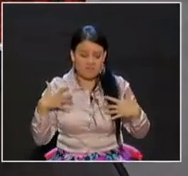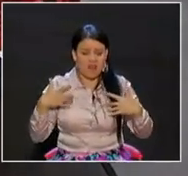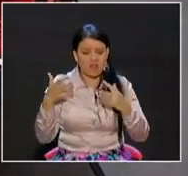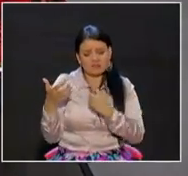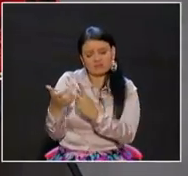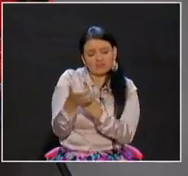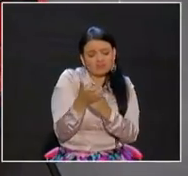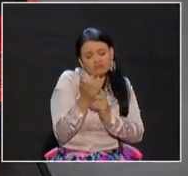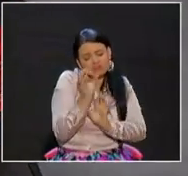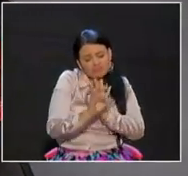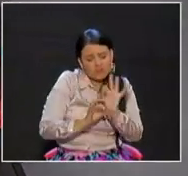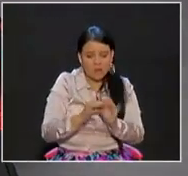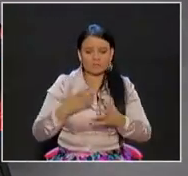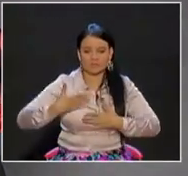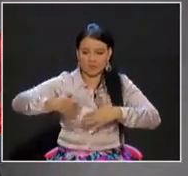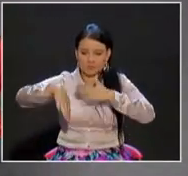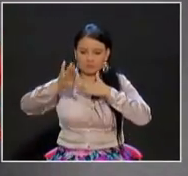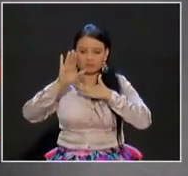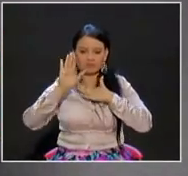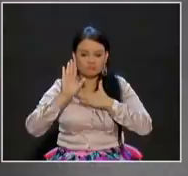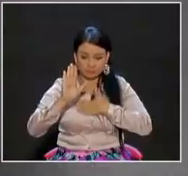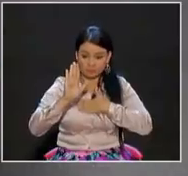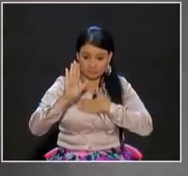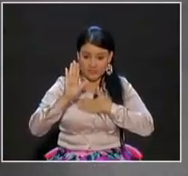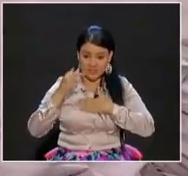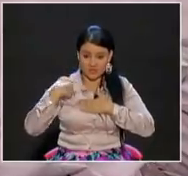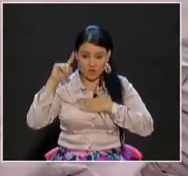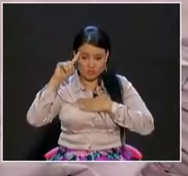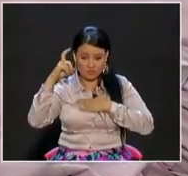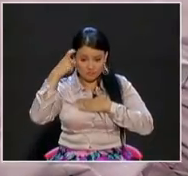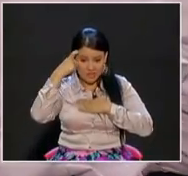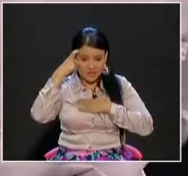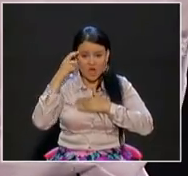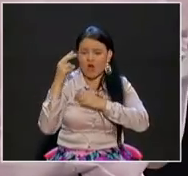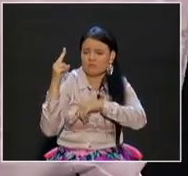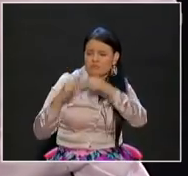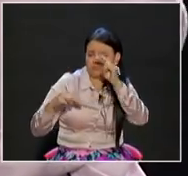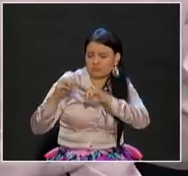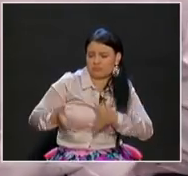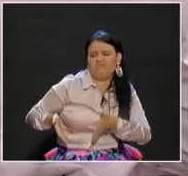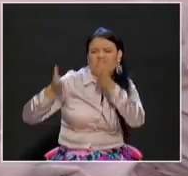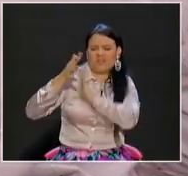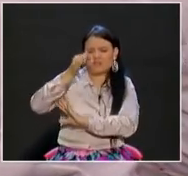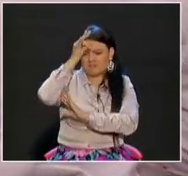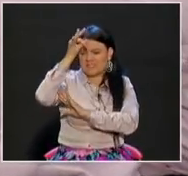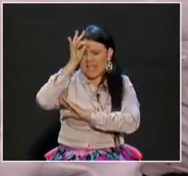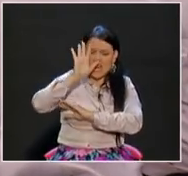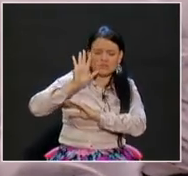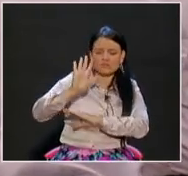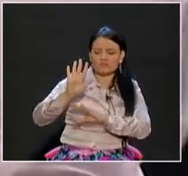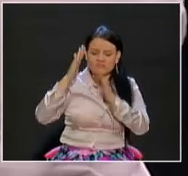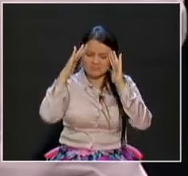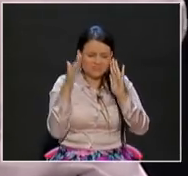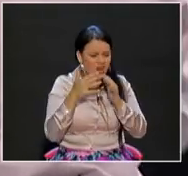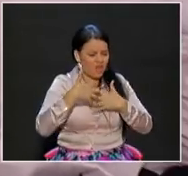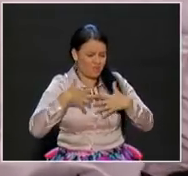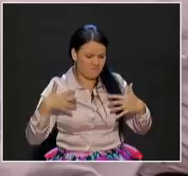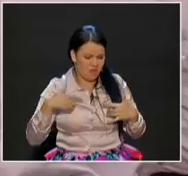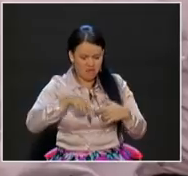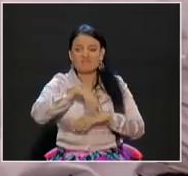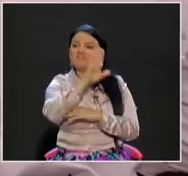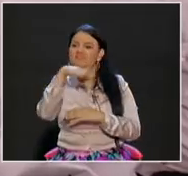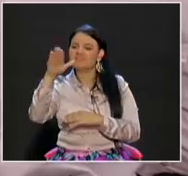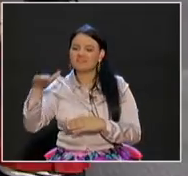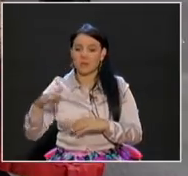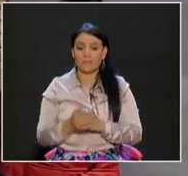me comprometo a construir un hospital dedicado exclusivamente a la protección de los animales en antioquia ciento por ciento